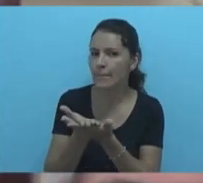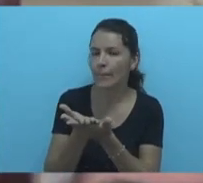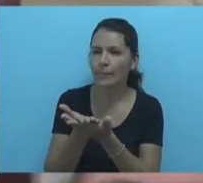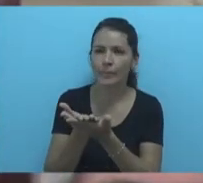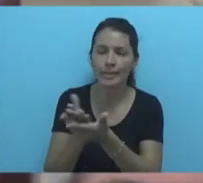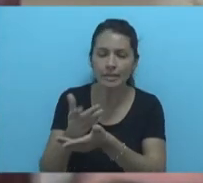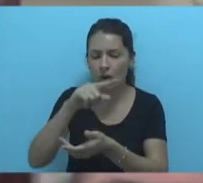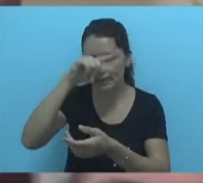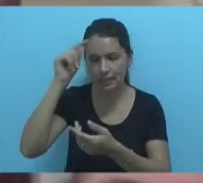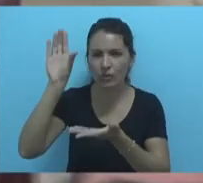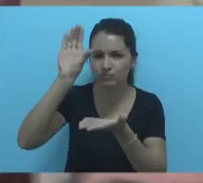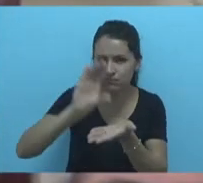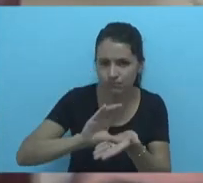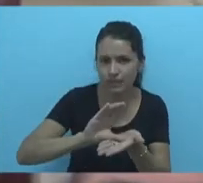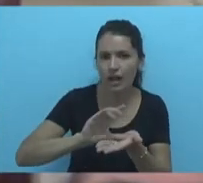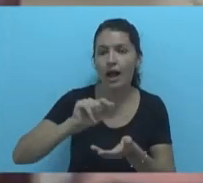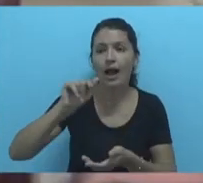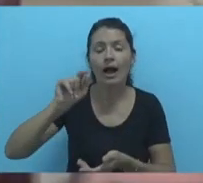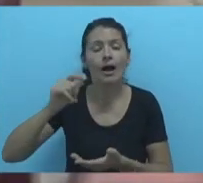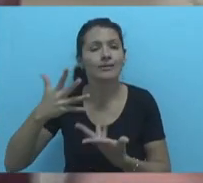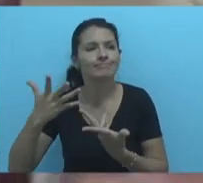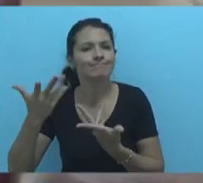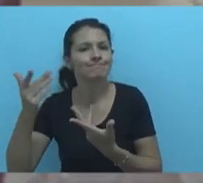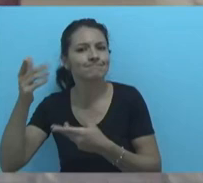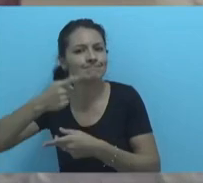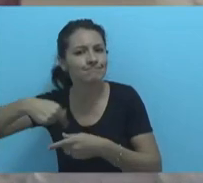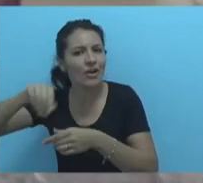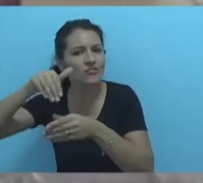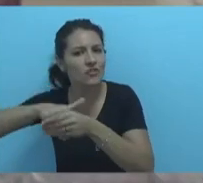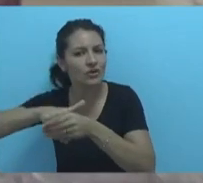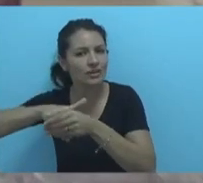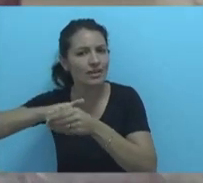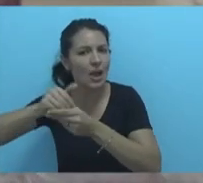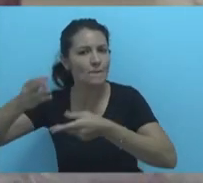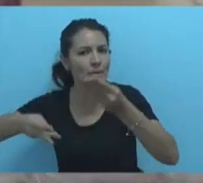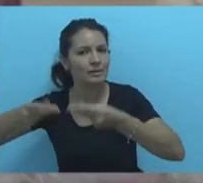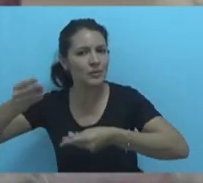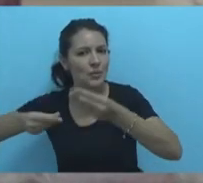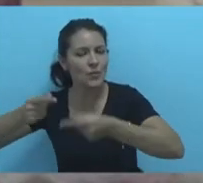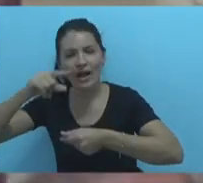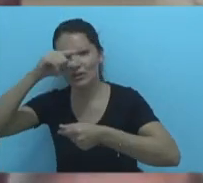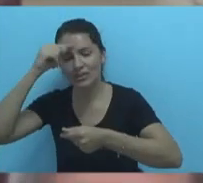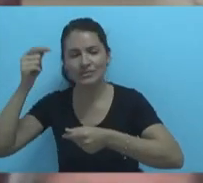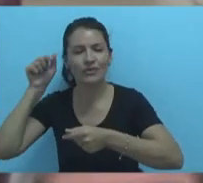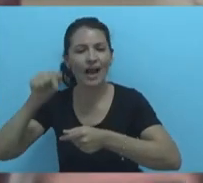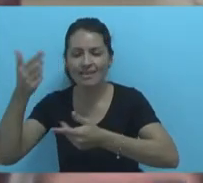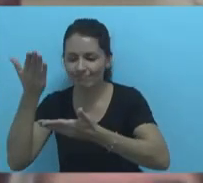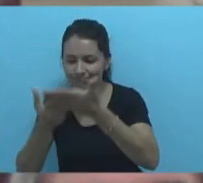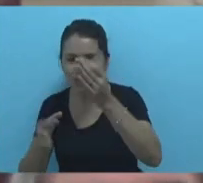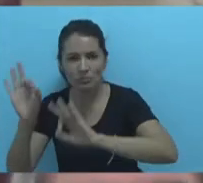nacional, porque en el presupuesto nacional justamente había partidas, 27 mil